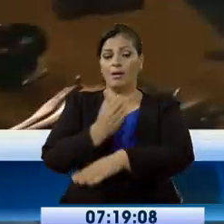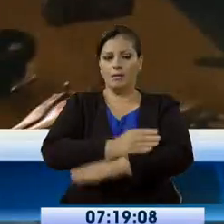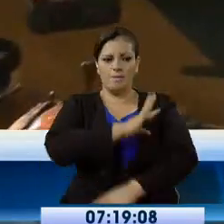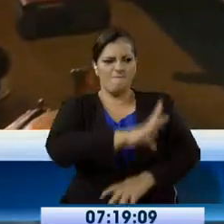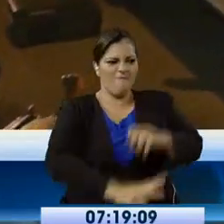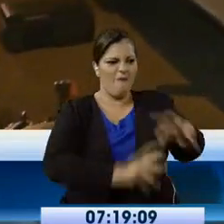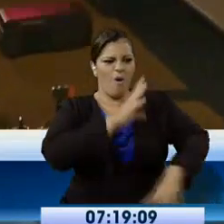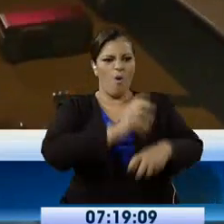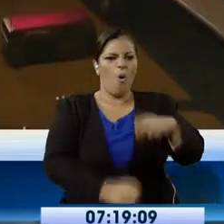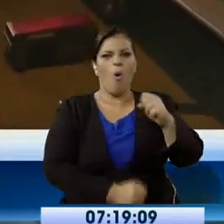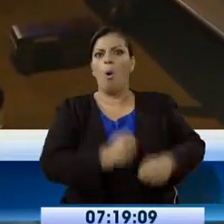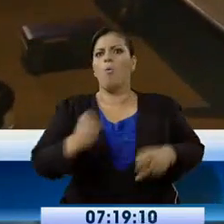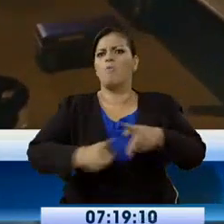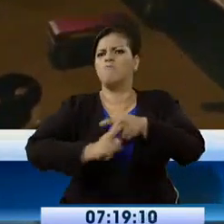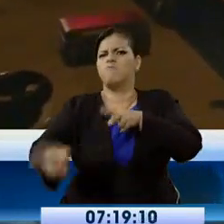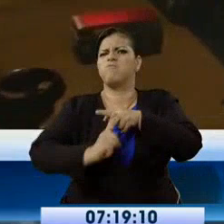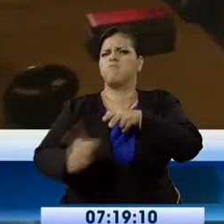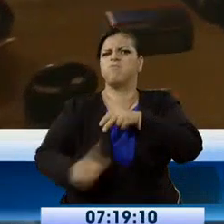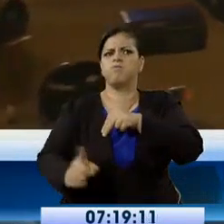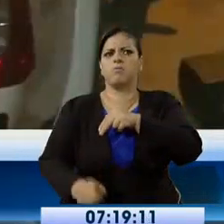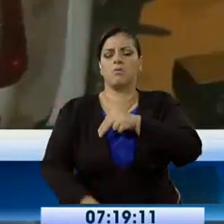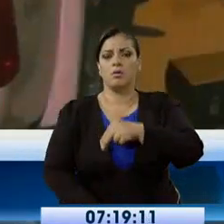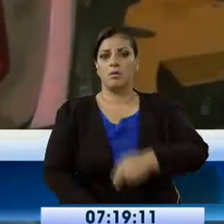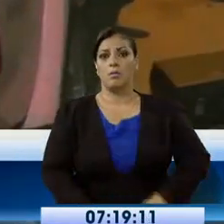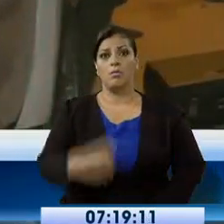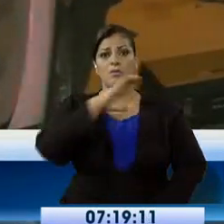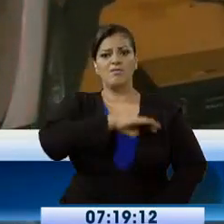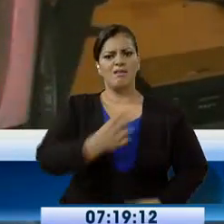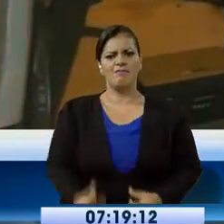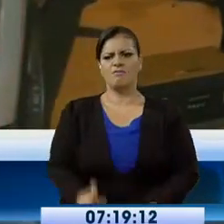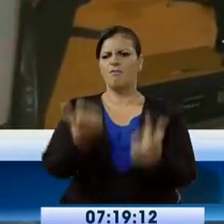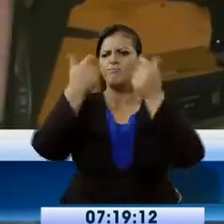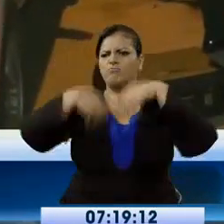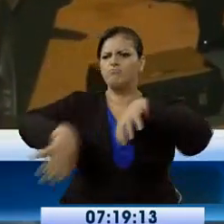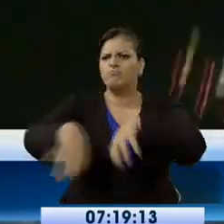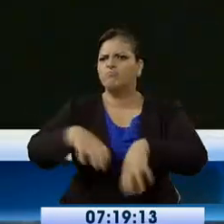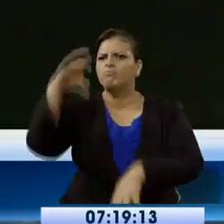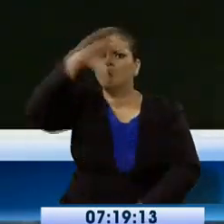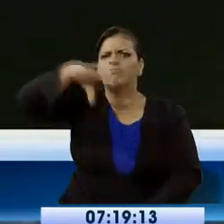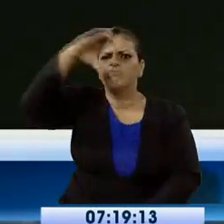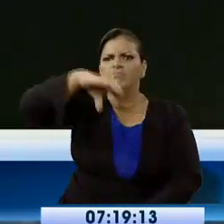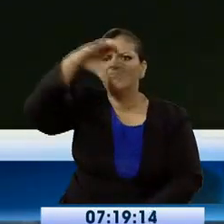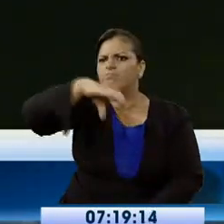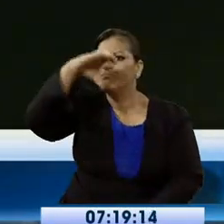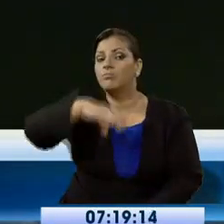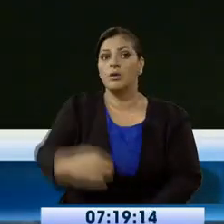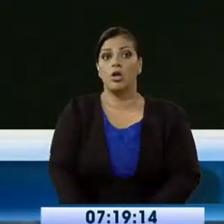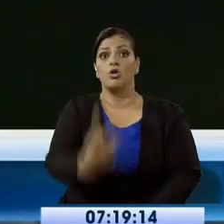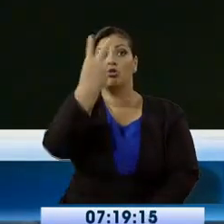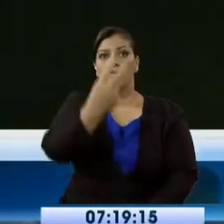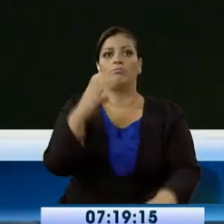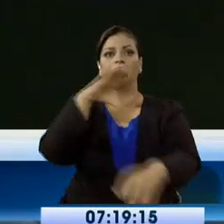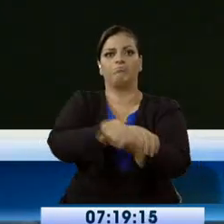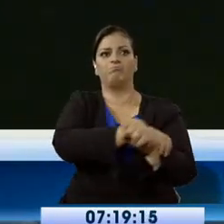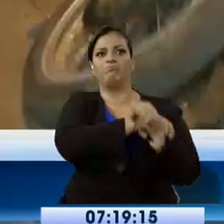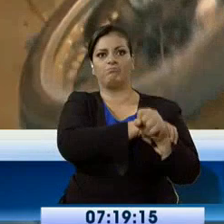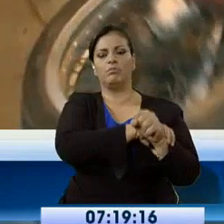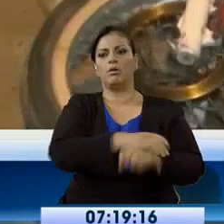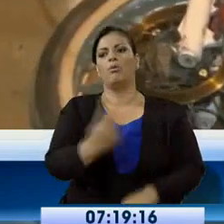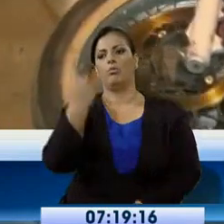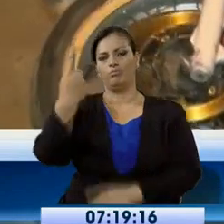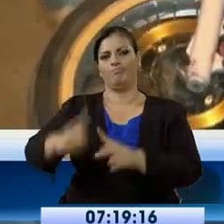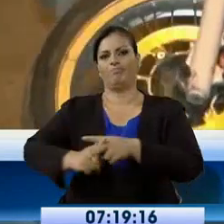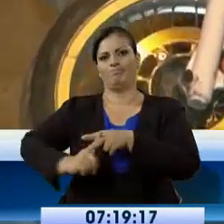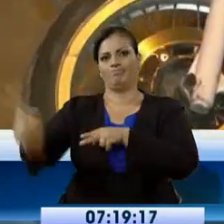robo. La rápida actuación de los uniformados permitió la captura de dos de ellos. El seguimiento se dio por varios kilómetros hasta llegar al